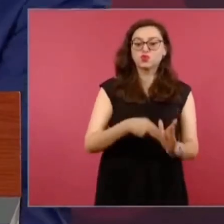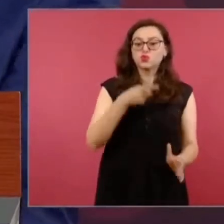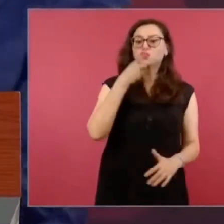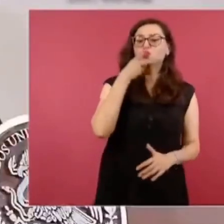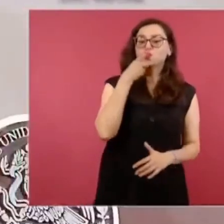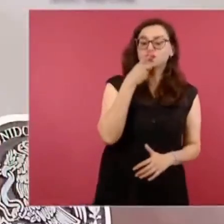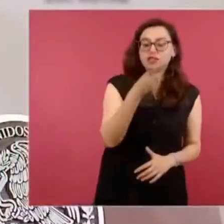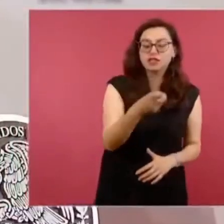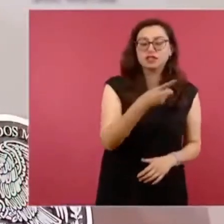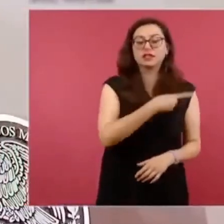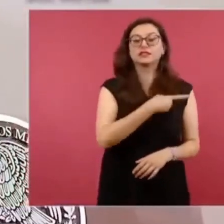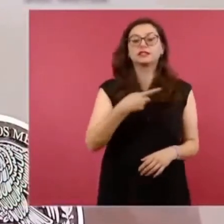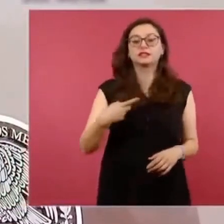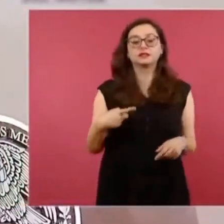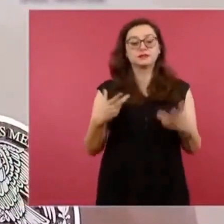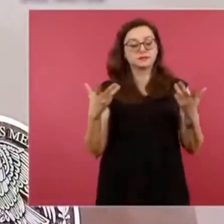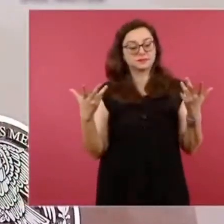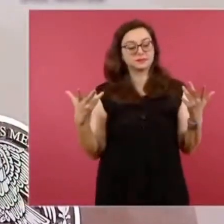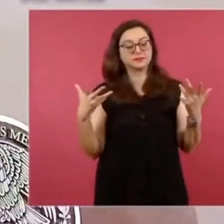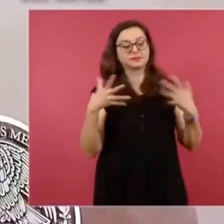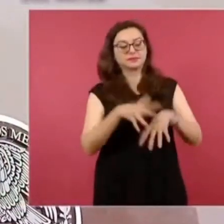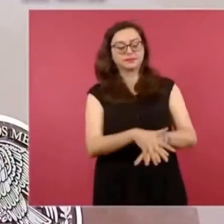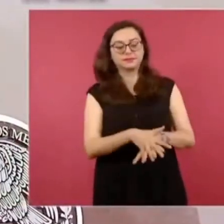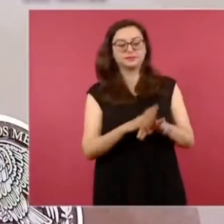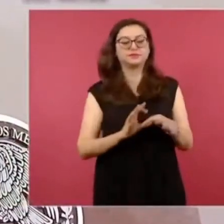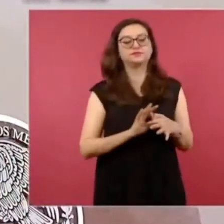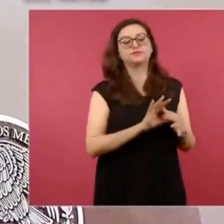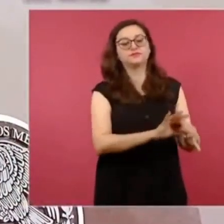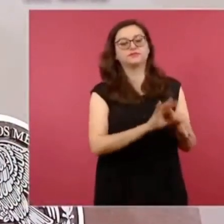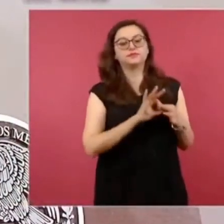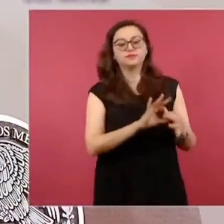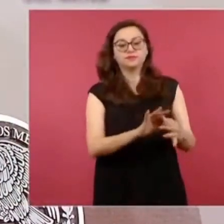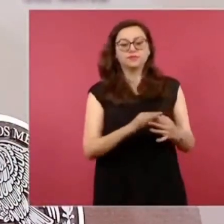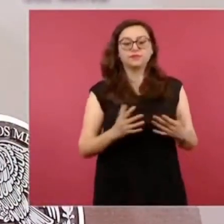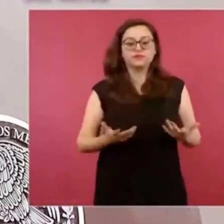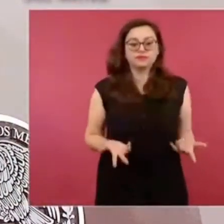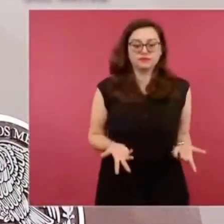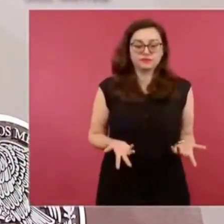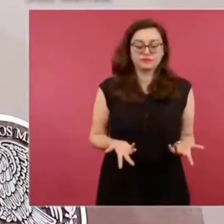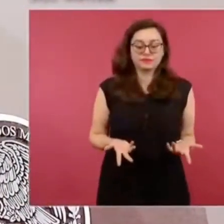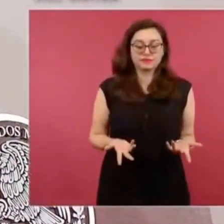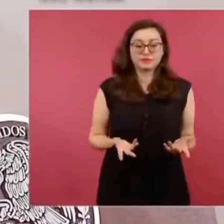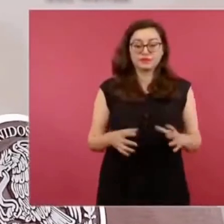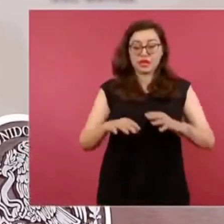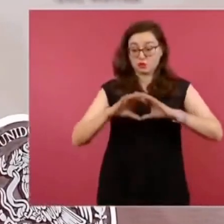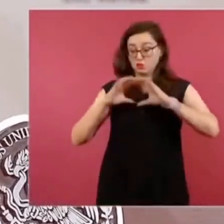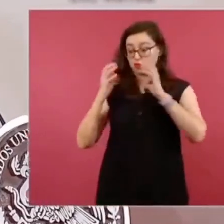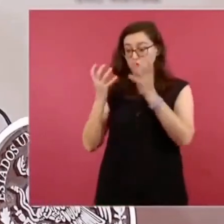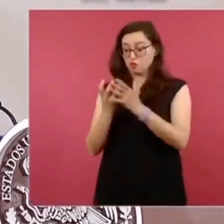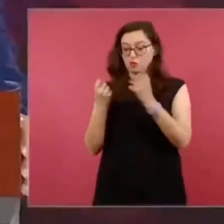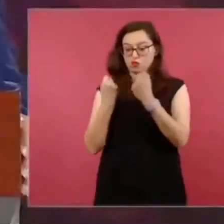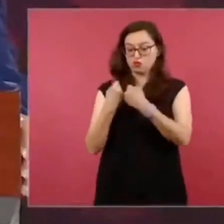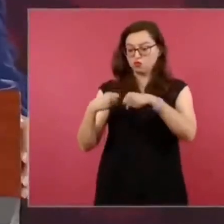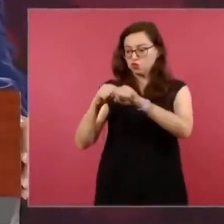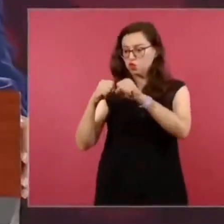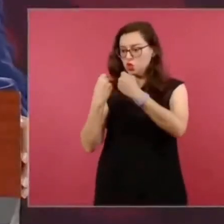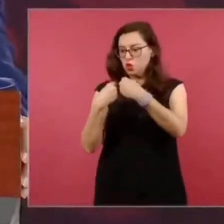debemos integrarnos cada vez más en lo económico. Somos el principal socio comercial en el